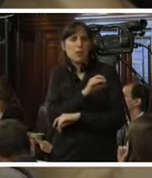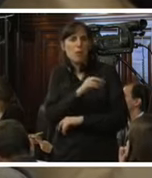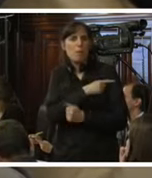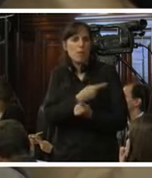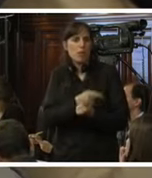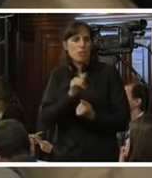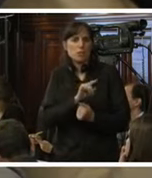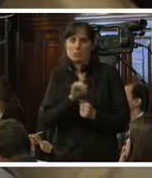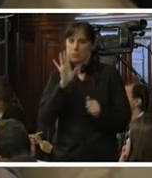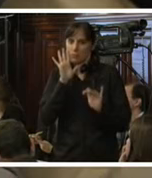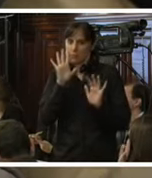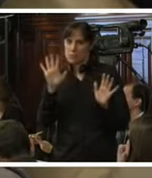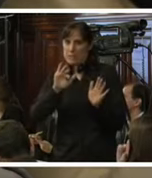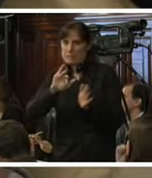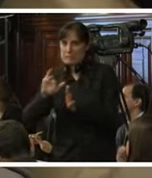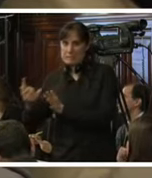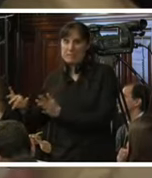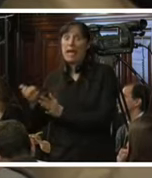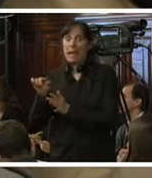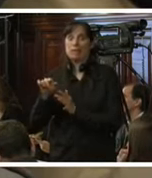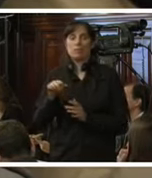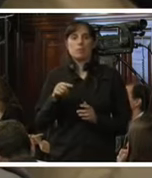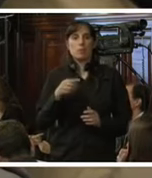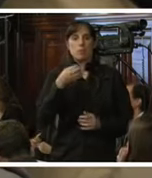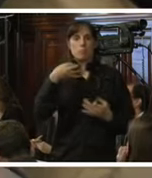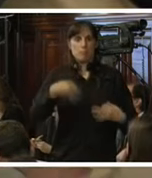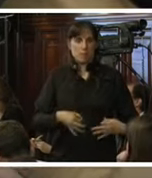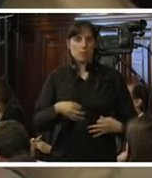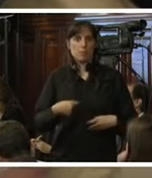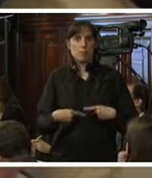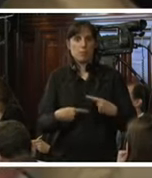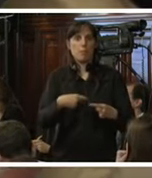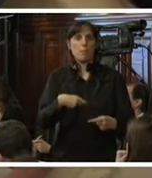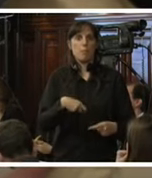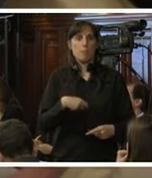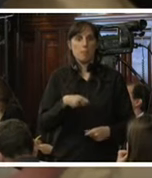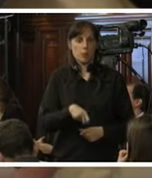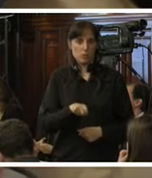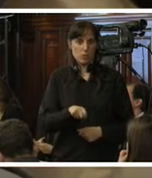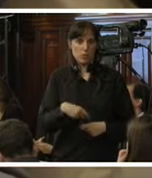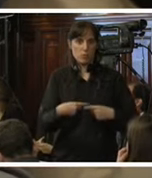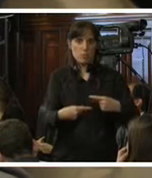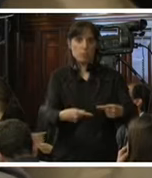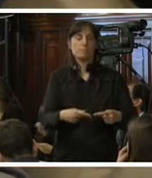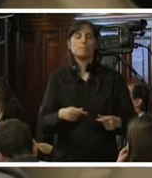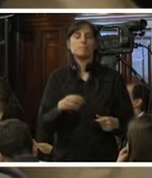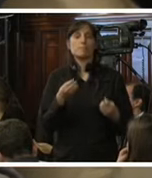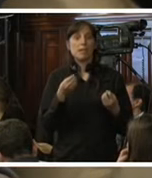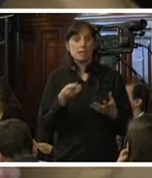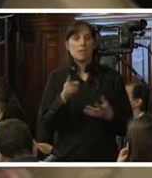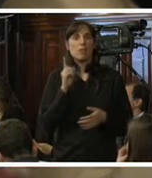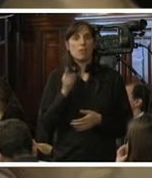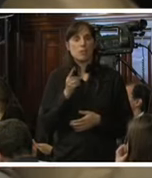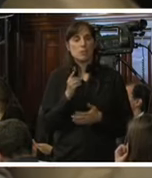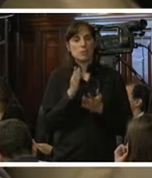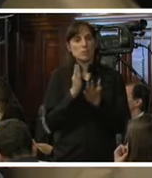Y ese correlato, digamos, o eso que simétricamente podemos establecer entre la obligación que tiene el Estado y los derechos que tienen los ciudadanos, es